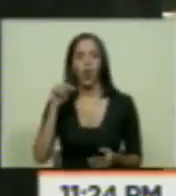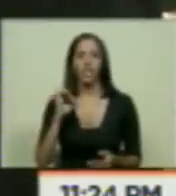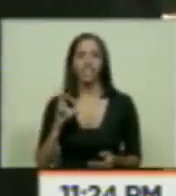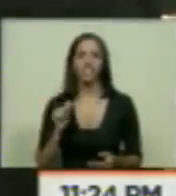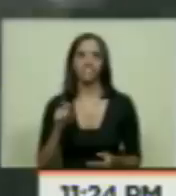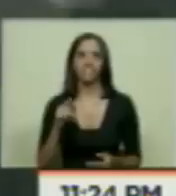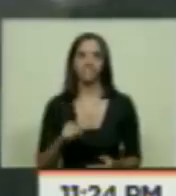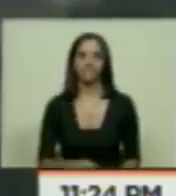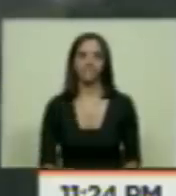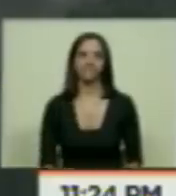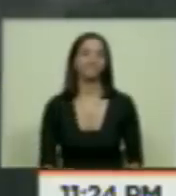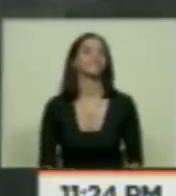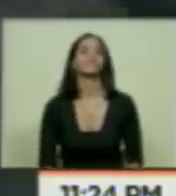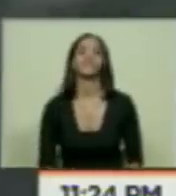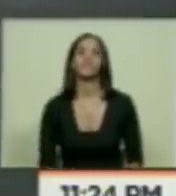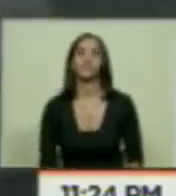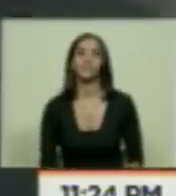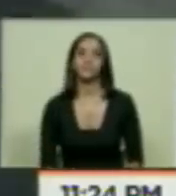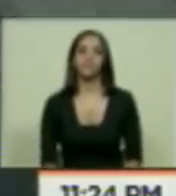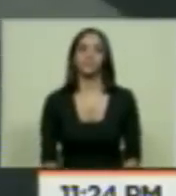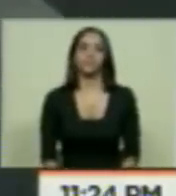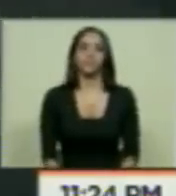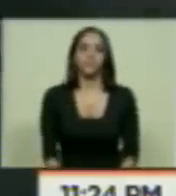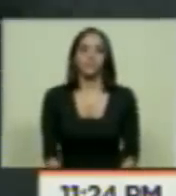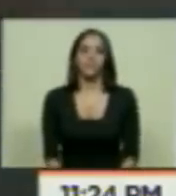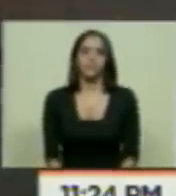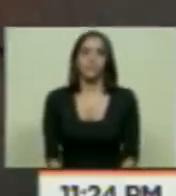Son unos maleantes.